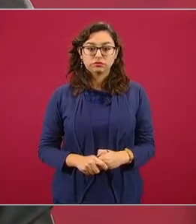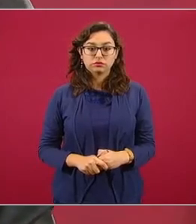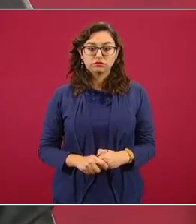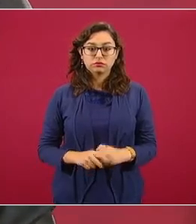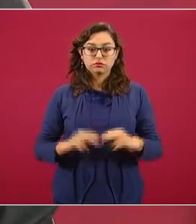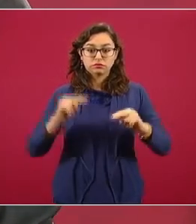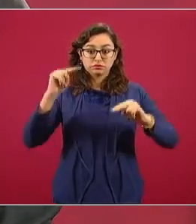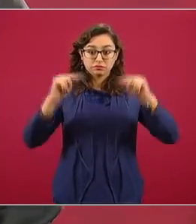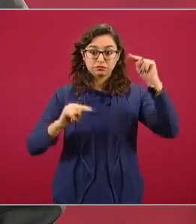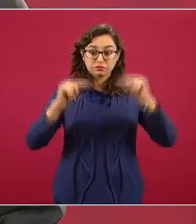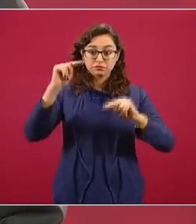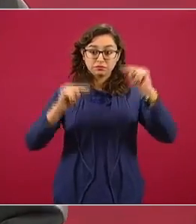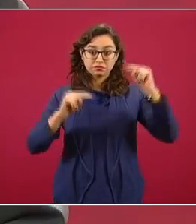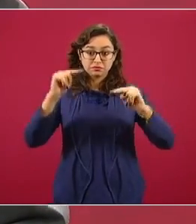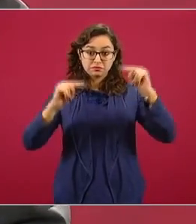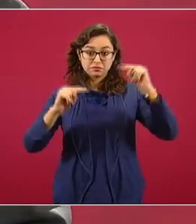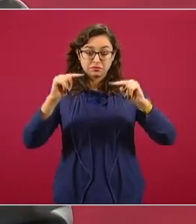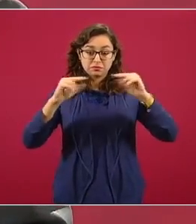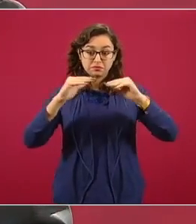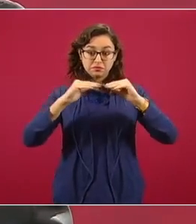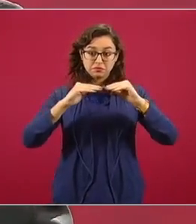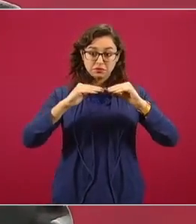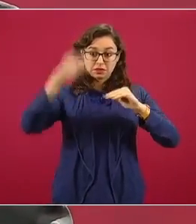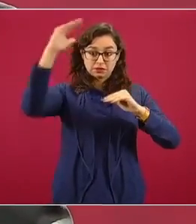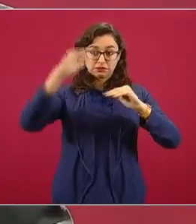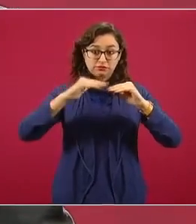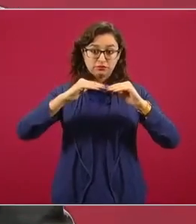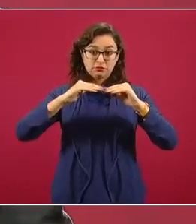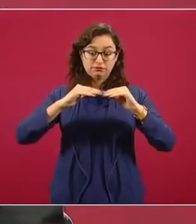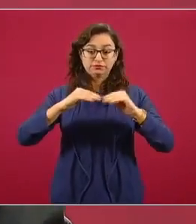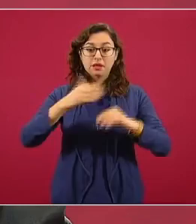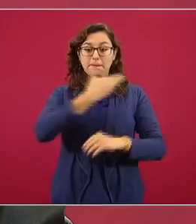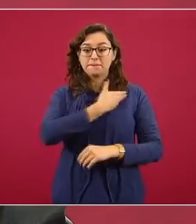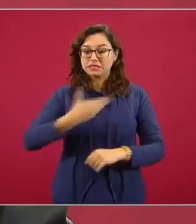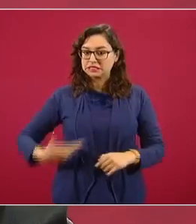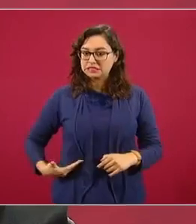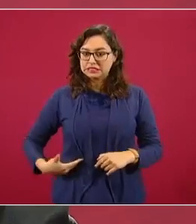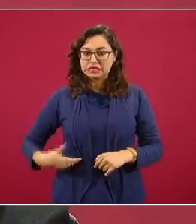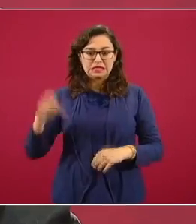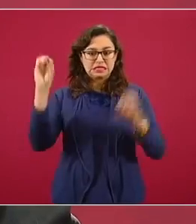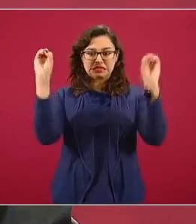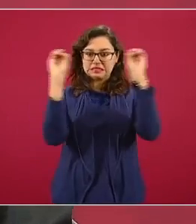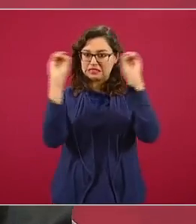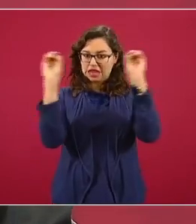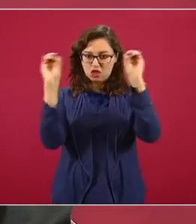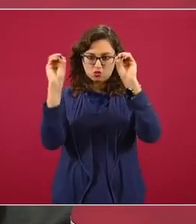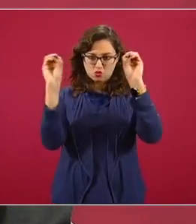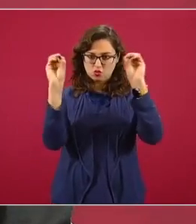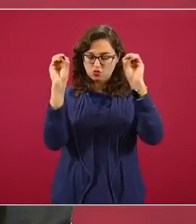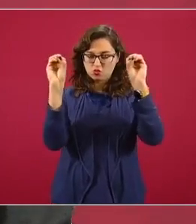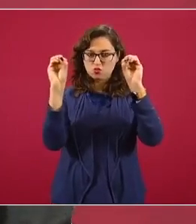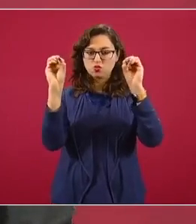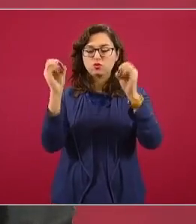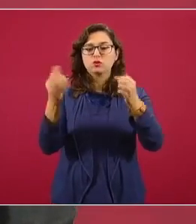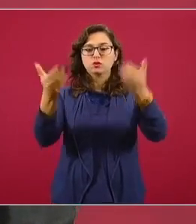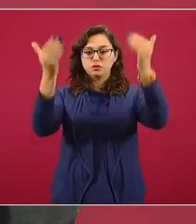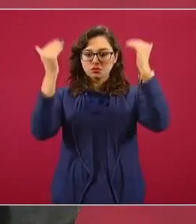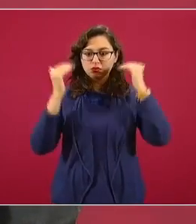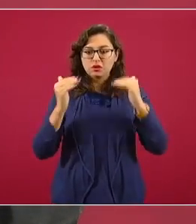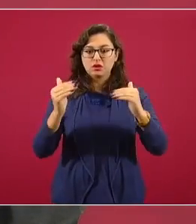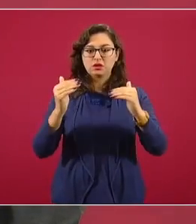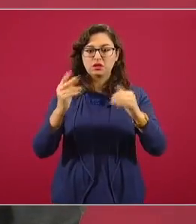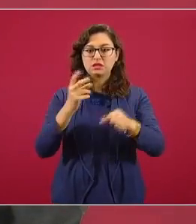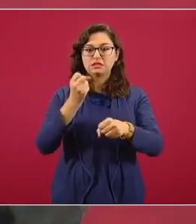va bajando, o sea, el presidente 0, luego 20 días para, creo,